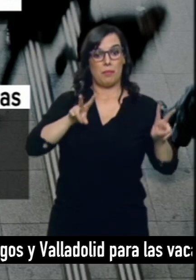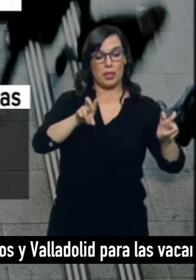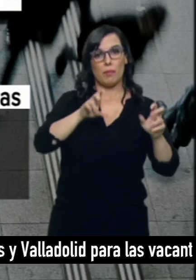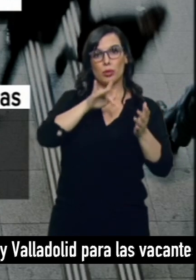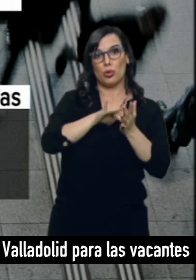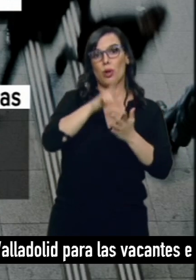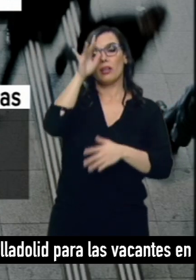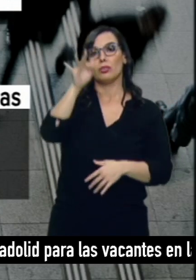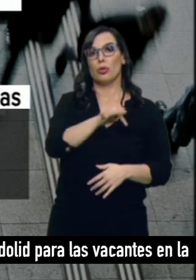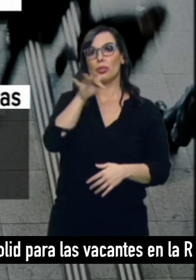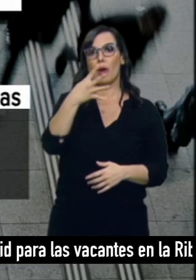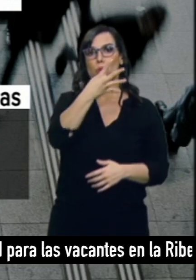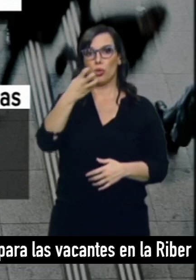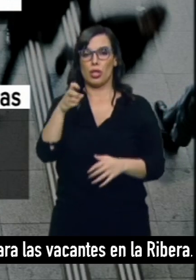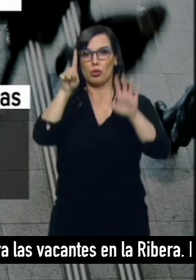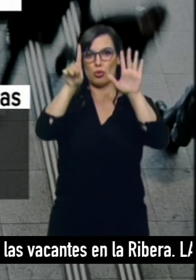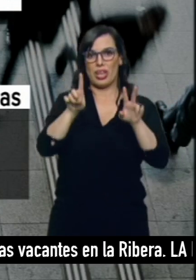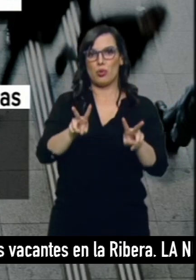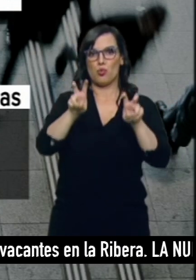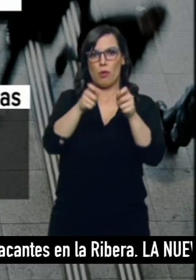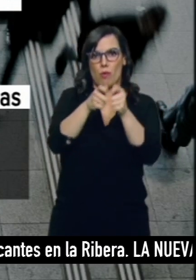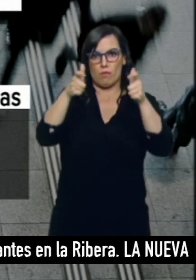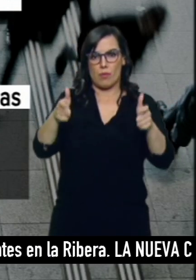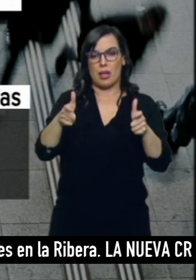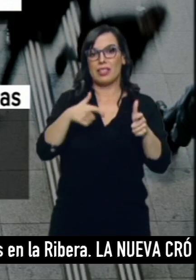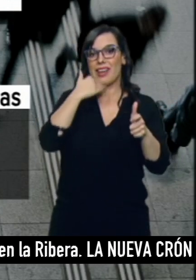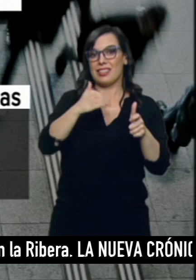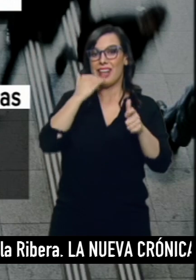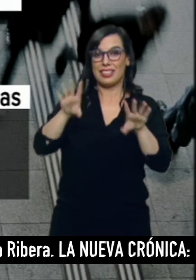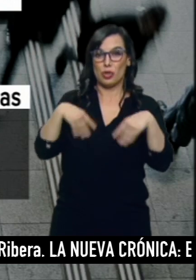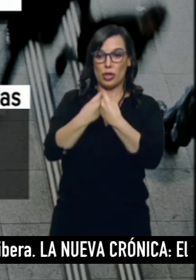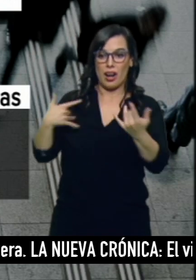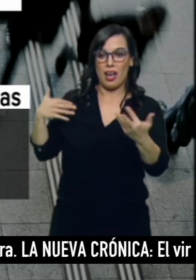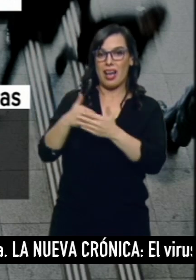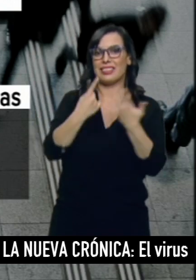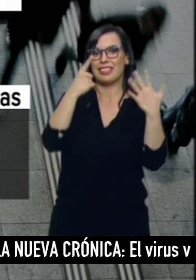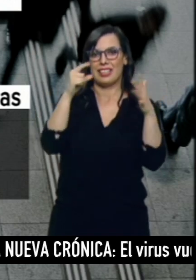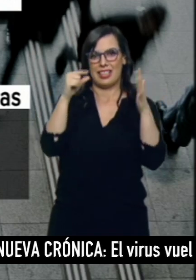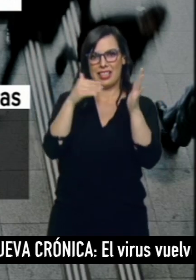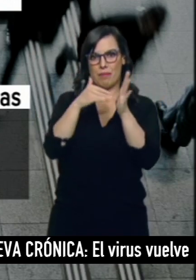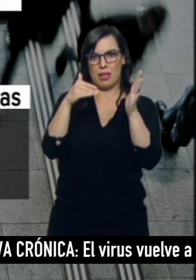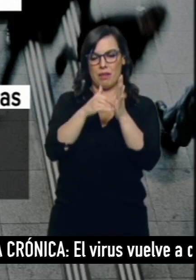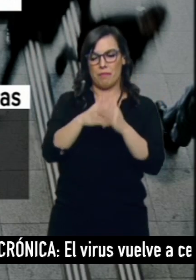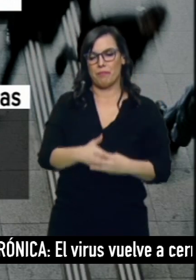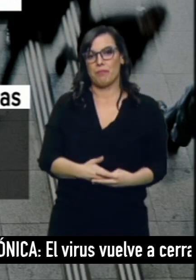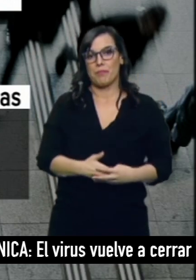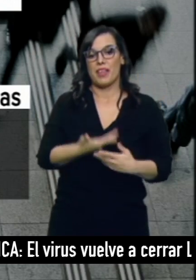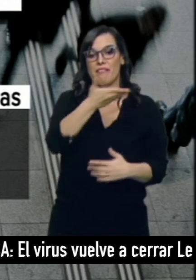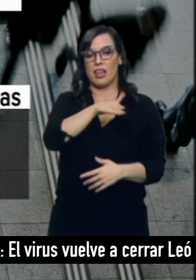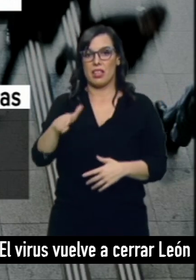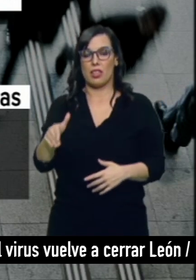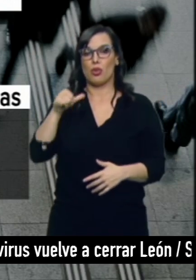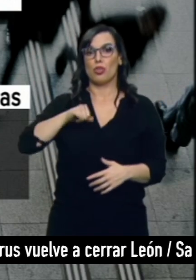registrado 406 nuevos casos, con una cifra total cercana ya a los 60.000 positivos. Han fallecido 6 personas más